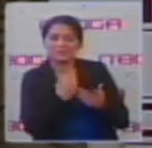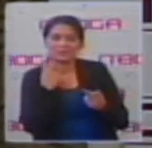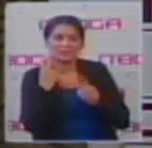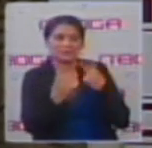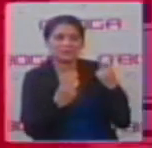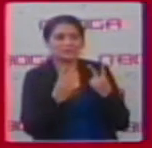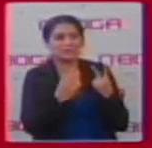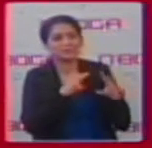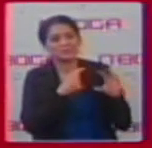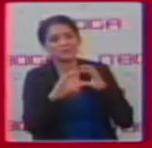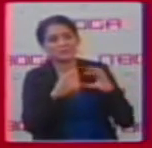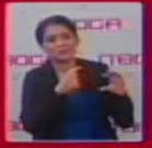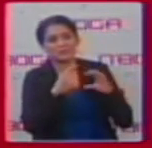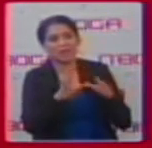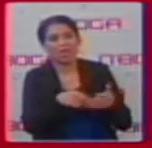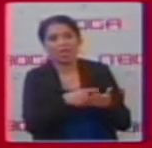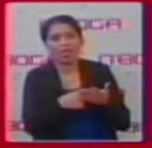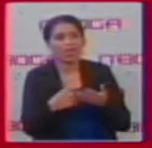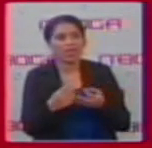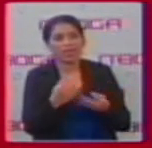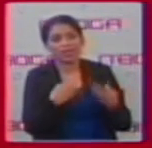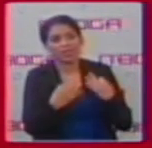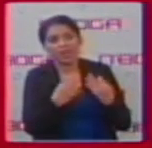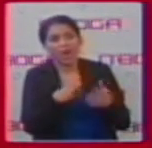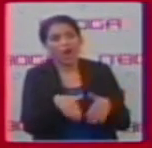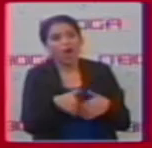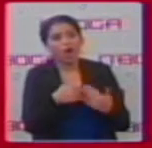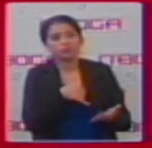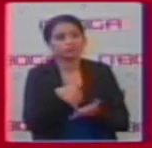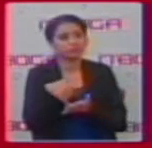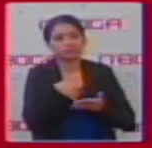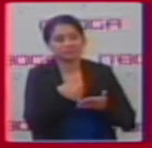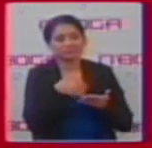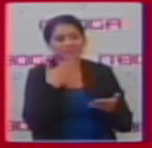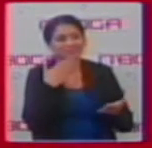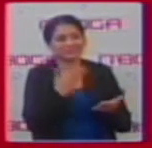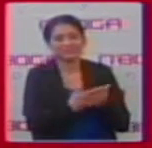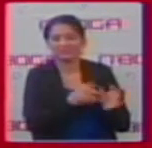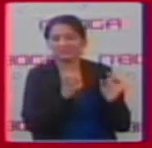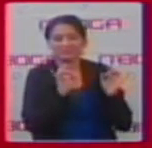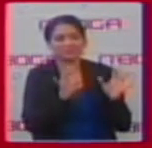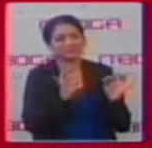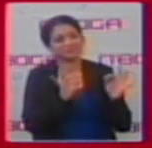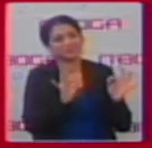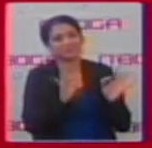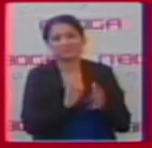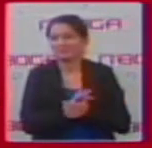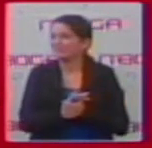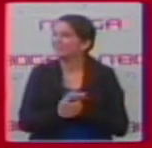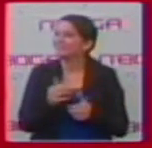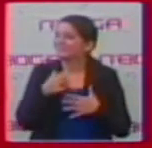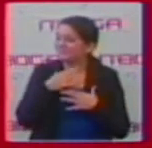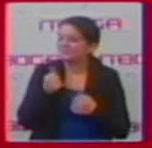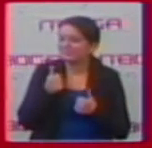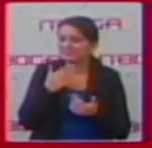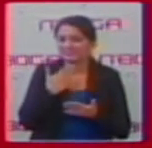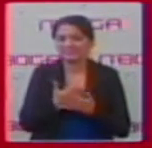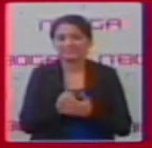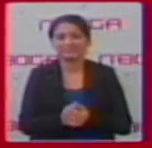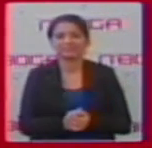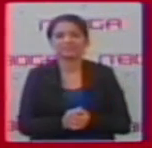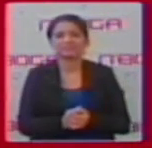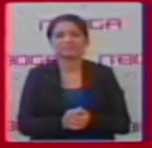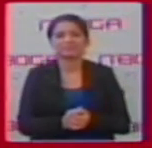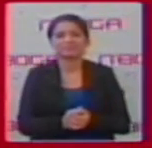y por comentarnos todo al respecto de esta premiación. Así que muchísimos éxitos. ¿Eh? Siempre un gusto. Estamos a las órdenes. Gracias. Los invito,